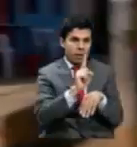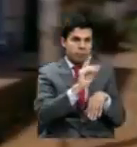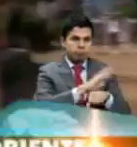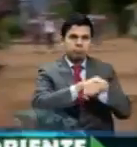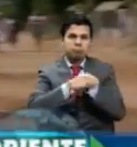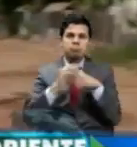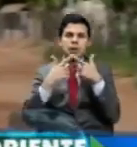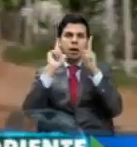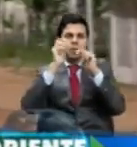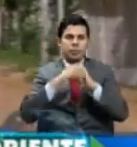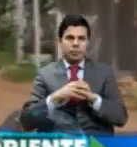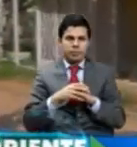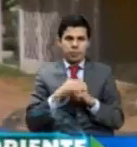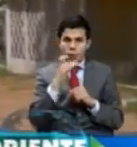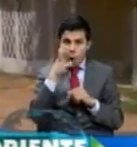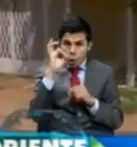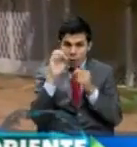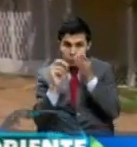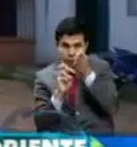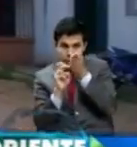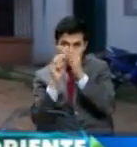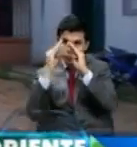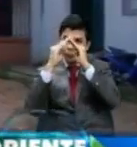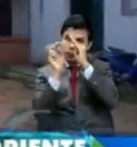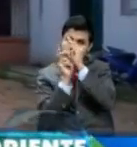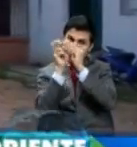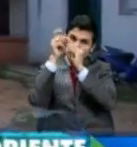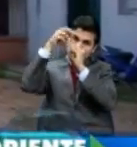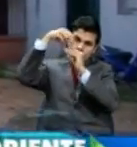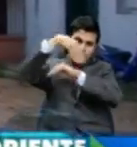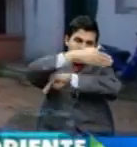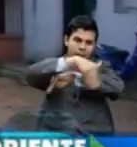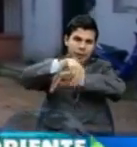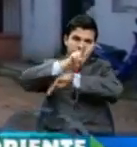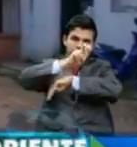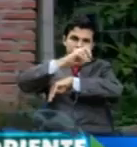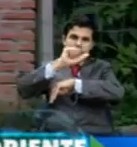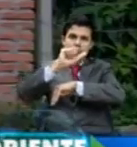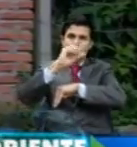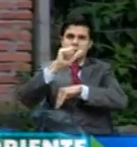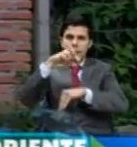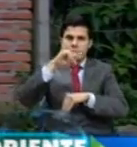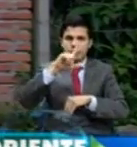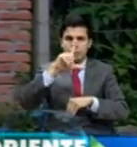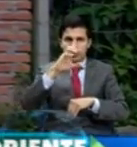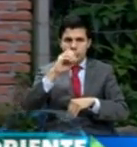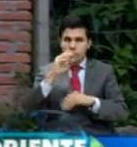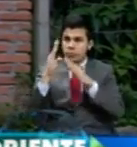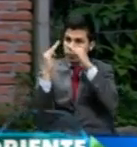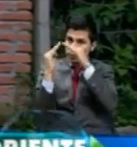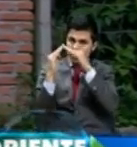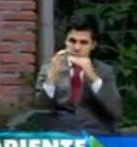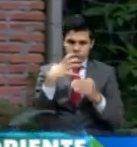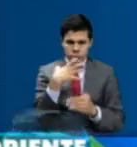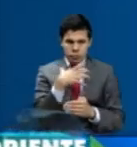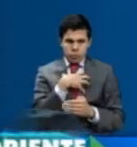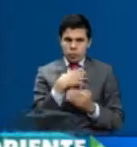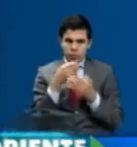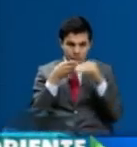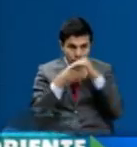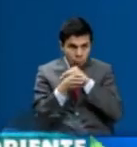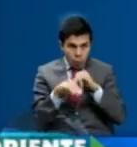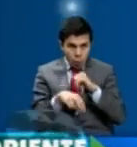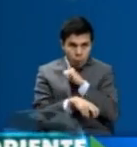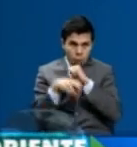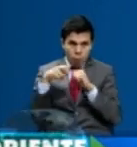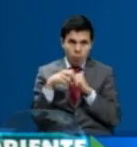presunto ladrón intentó treparse por uno de los techos de la manzana siete de la Vereda Acapulco el dueño de la vivienda en donde pretendía robar lo